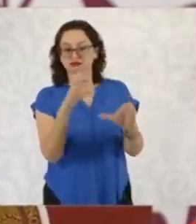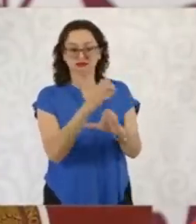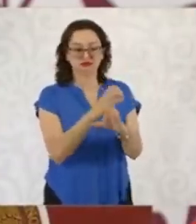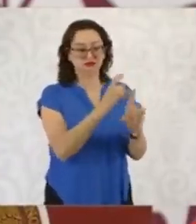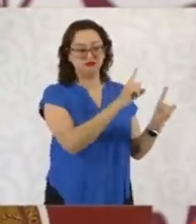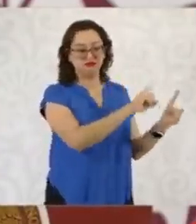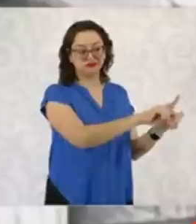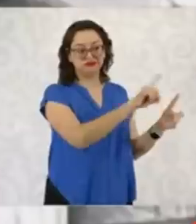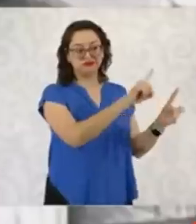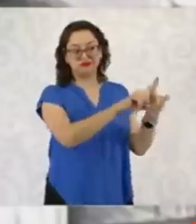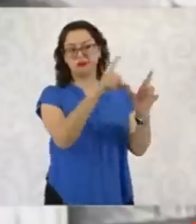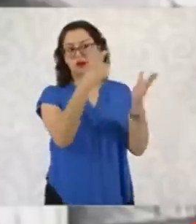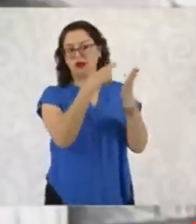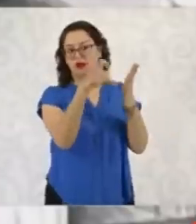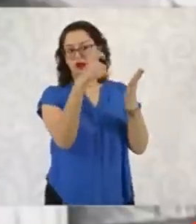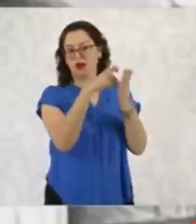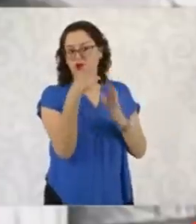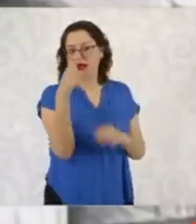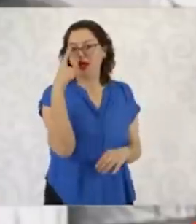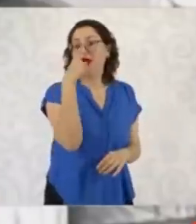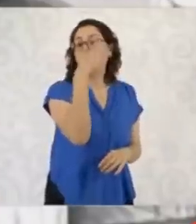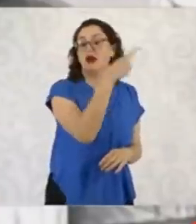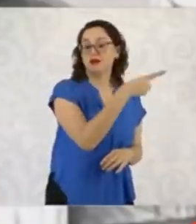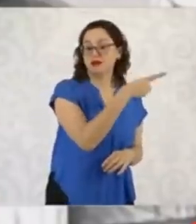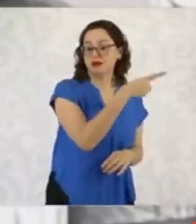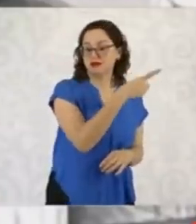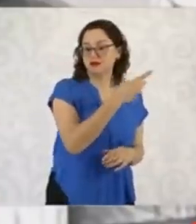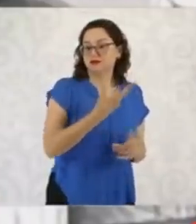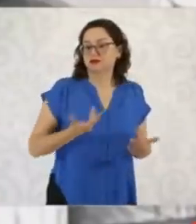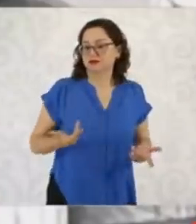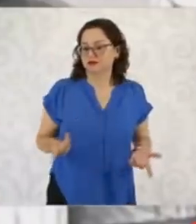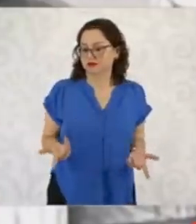y vamos a ver qué ha pasado con esos bienes.